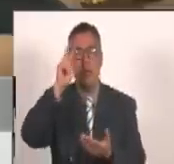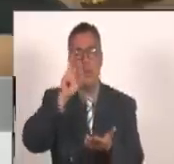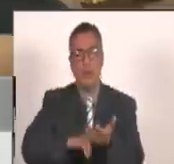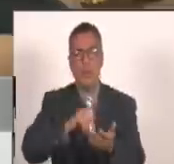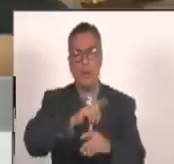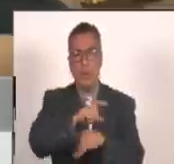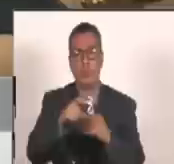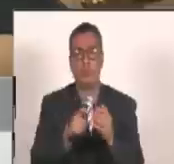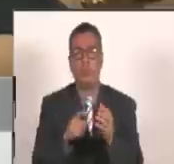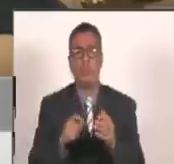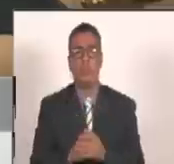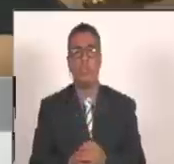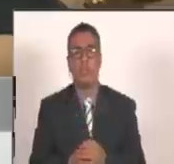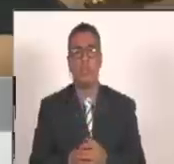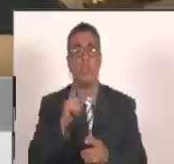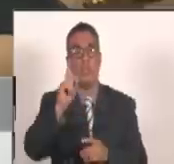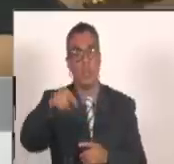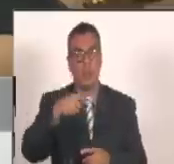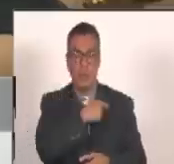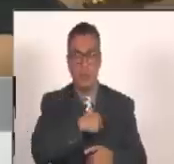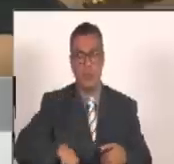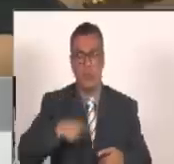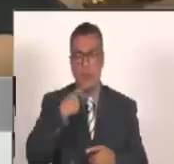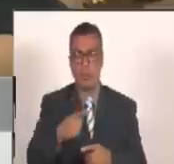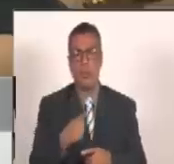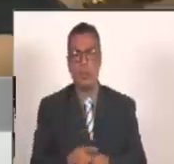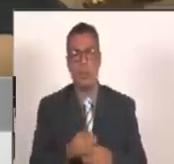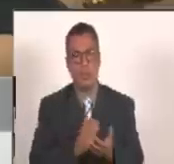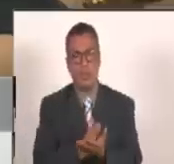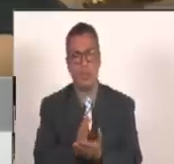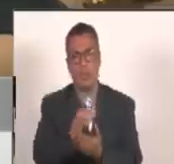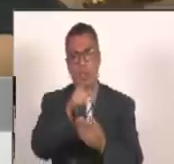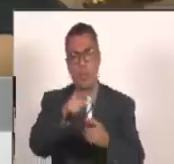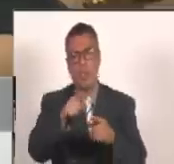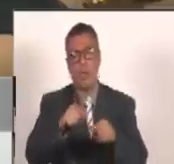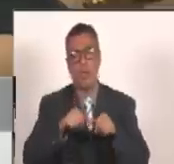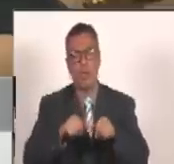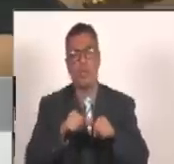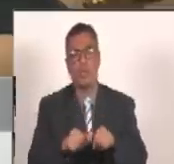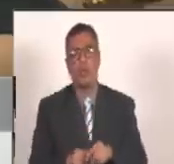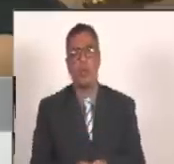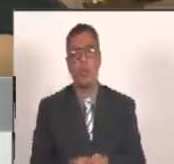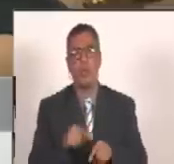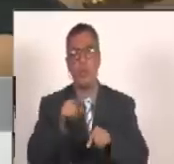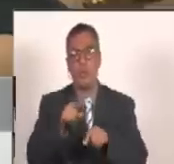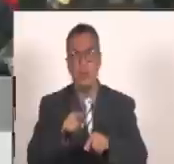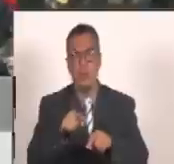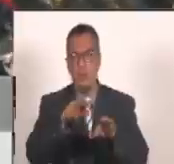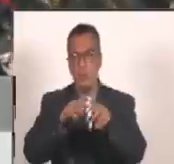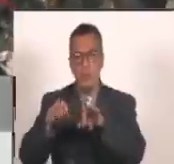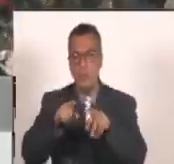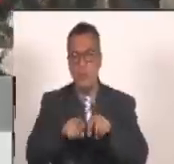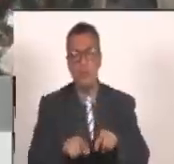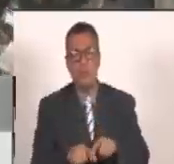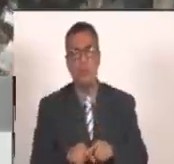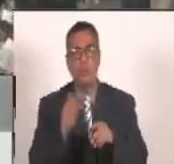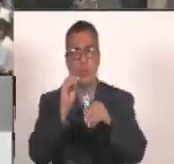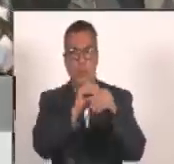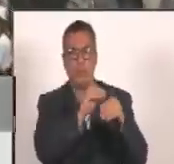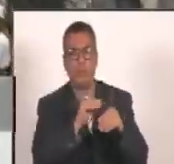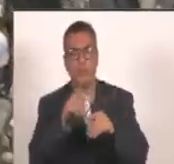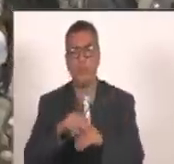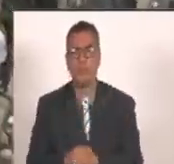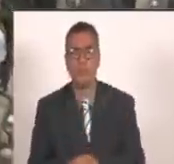aprobada por unanimidad. Asimismo, el presidente indicó la continuación de la sesión permanente e instó a secretaría para la